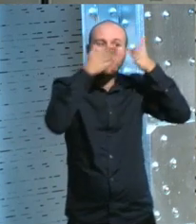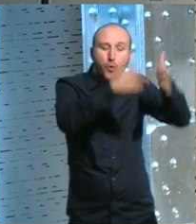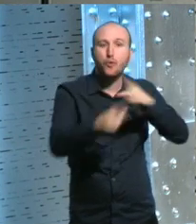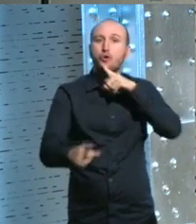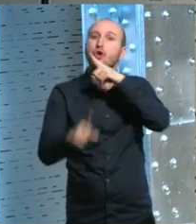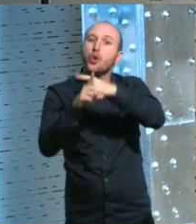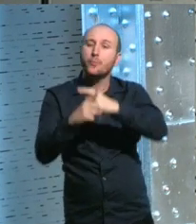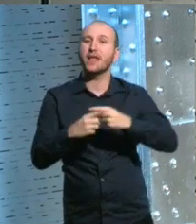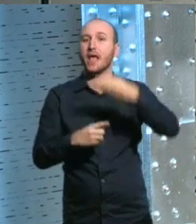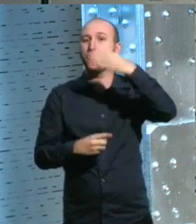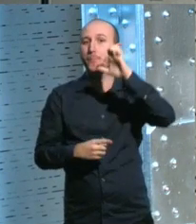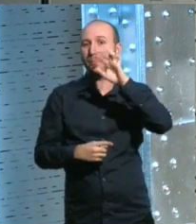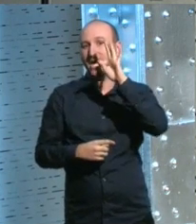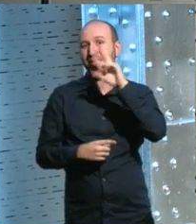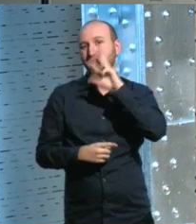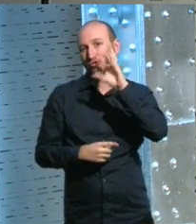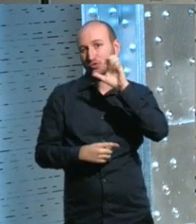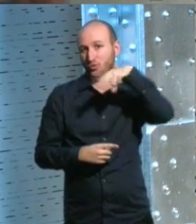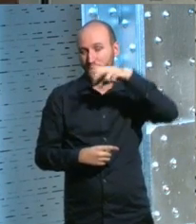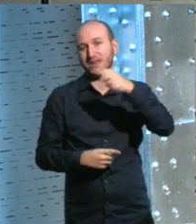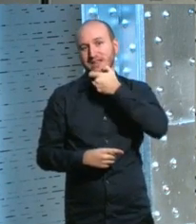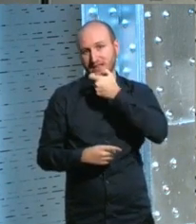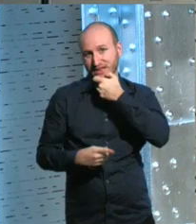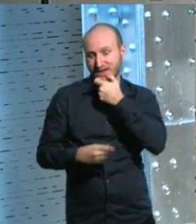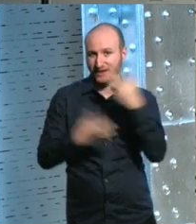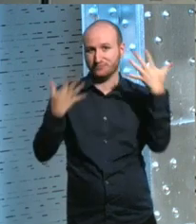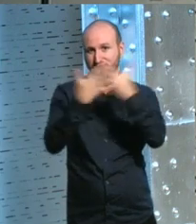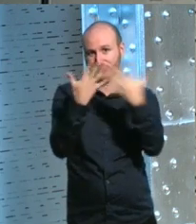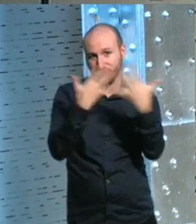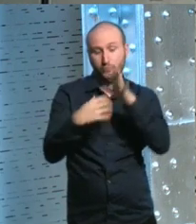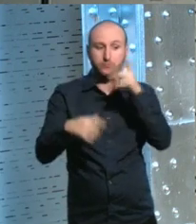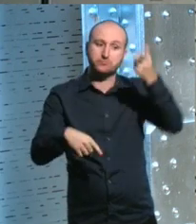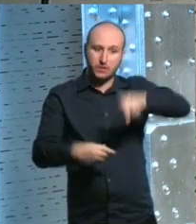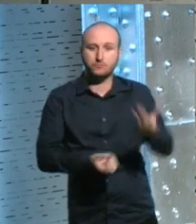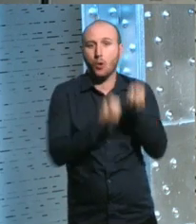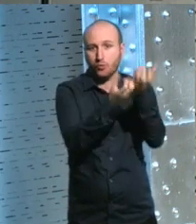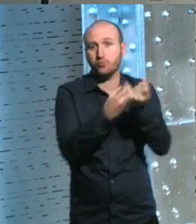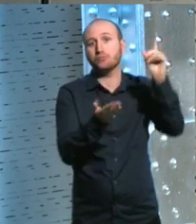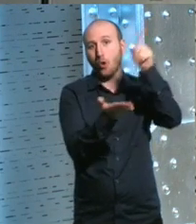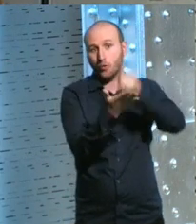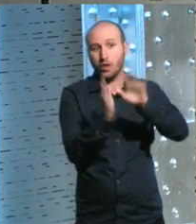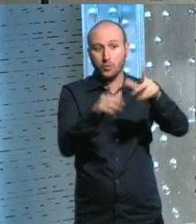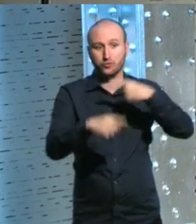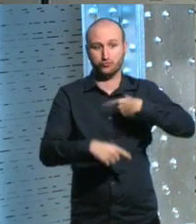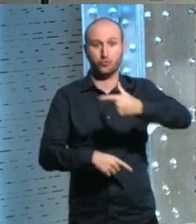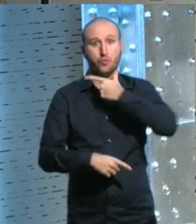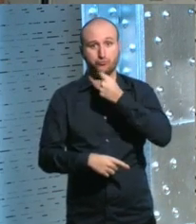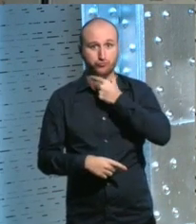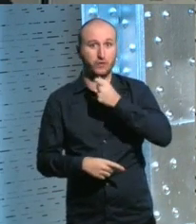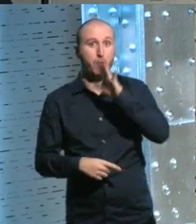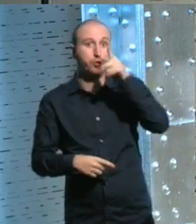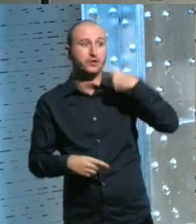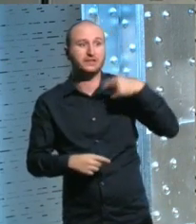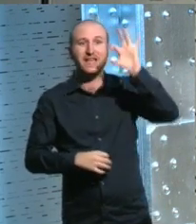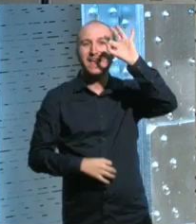Between. Entonces, volveremos a hablar de eso en las tendencias, pero a mí me gustó porque es una de las ideas